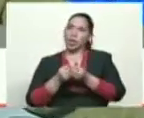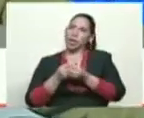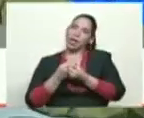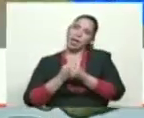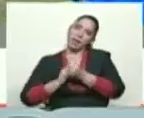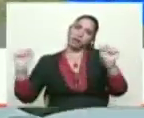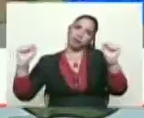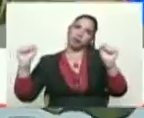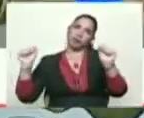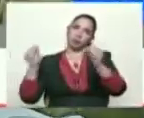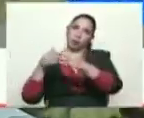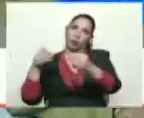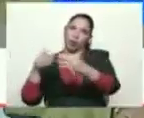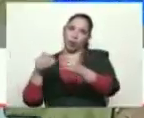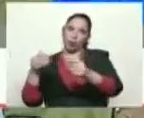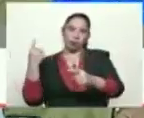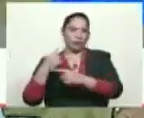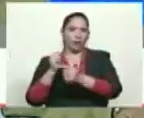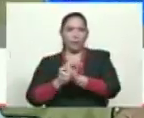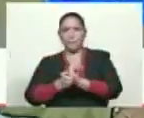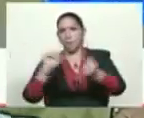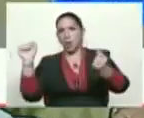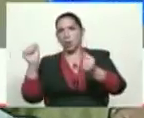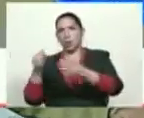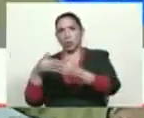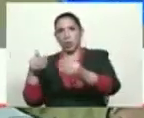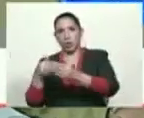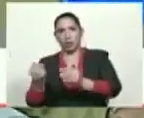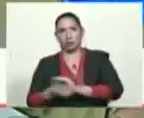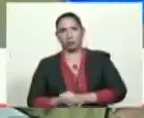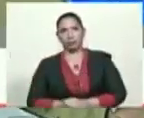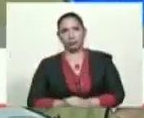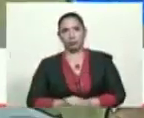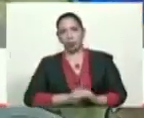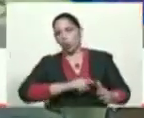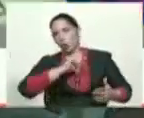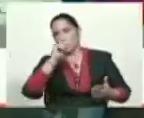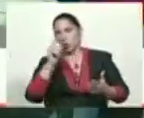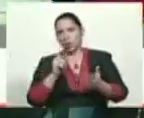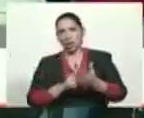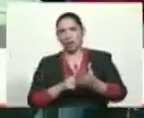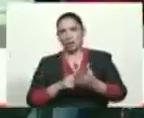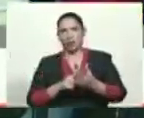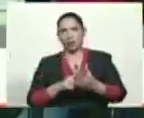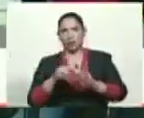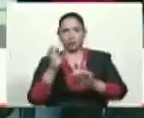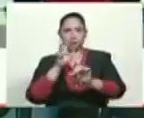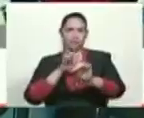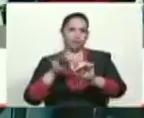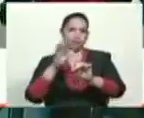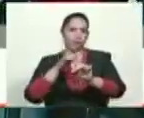tenemos que liberarnos del dólar liberarnos totalmente del chantaje del dólar